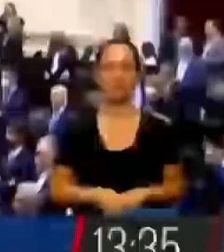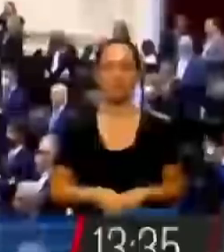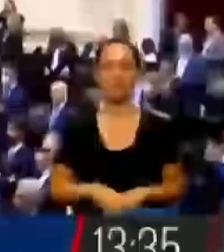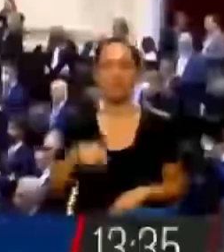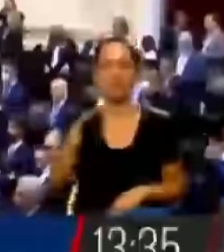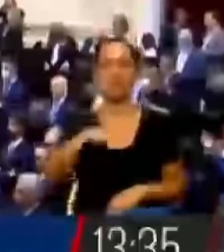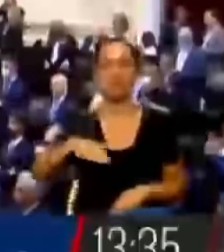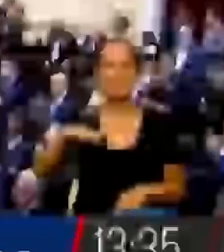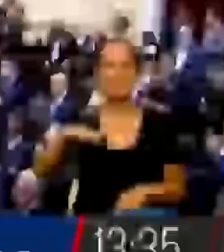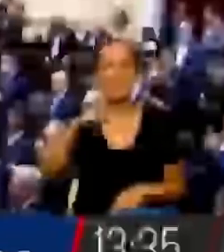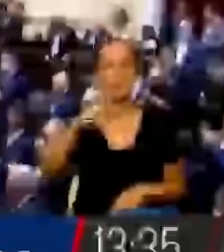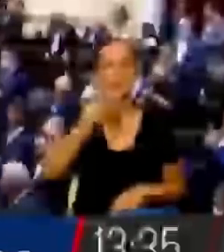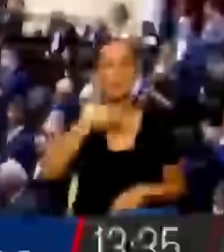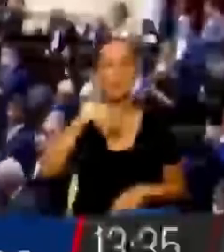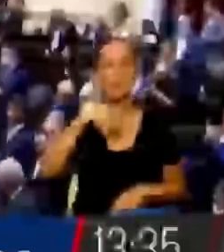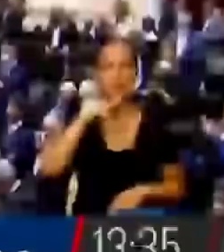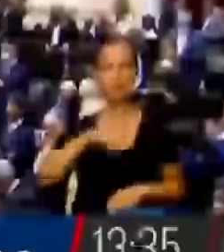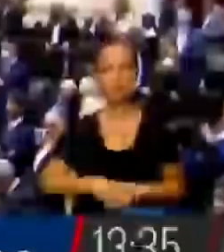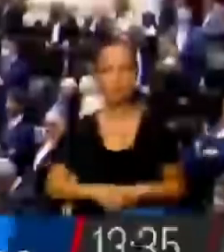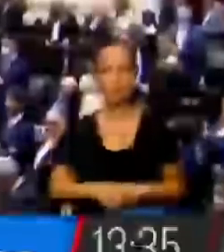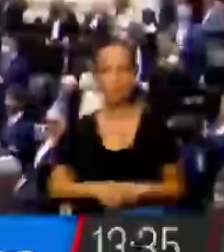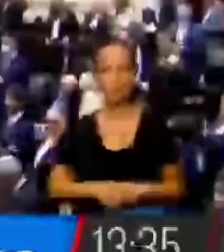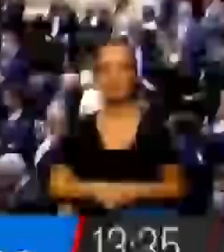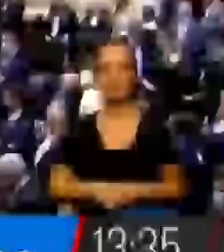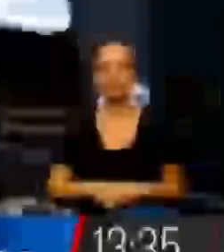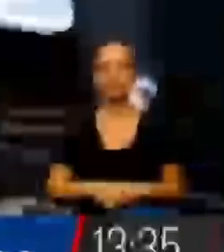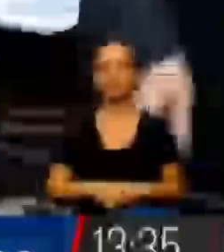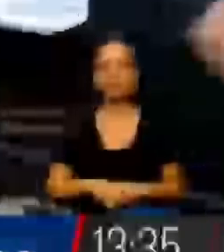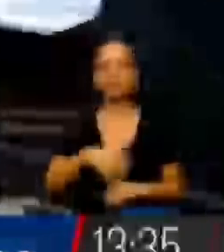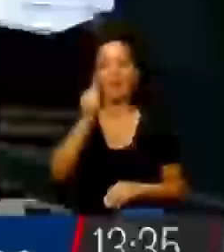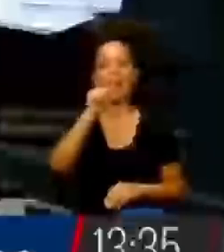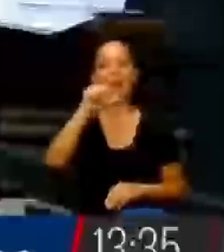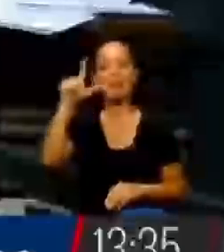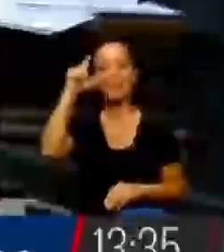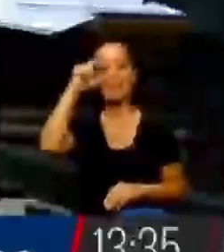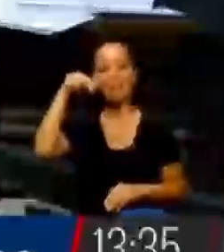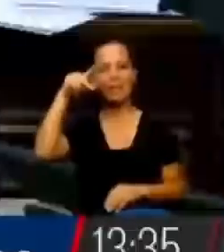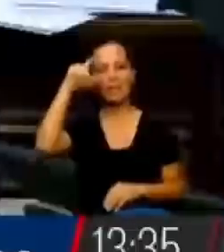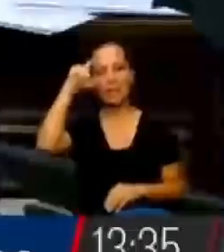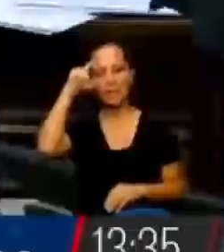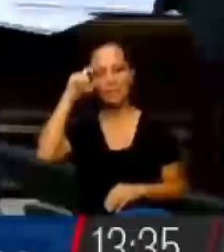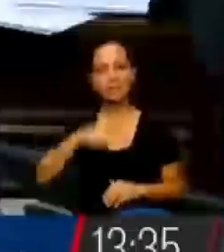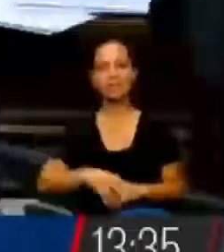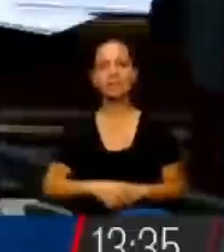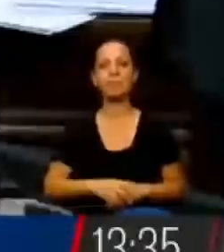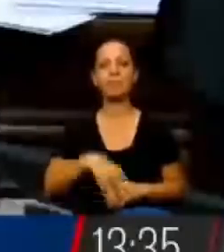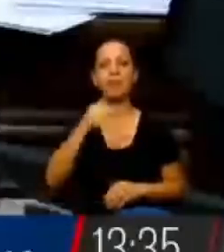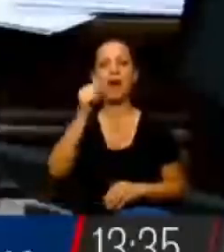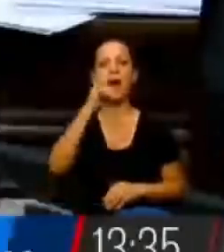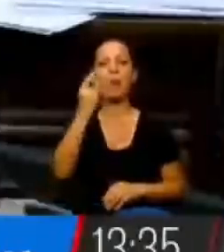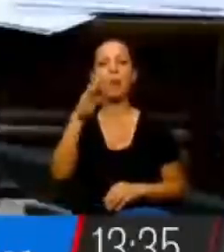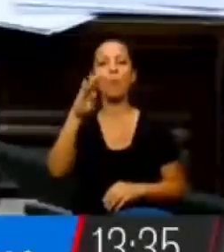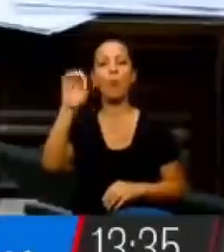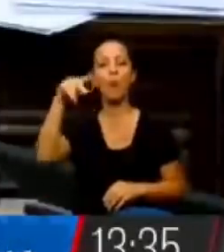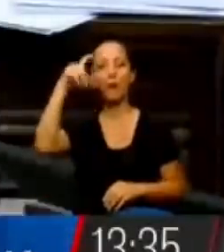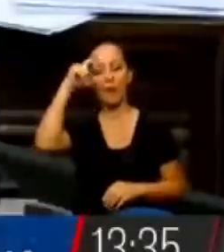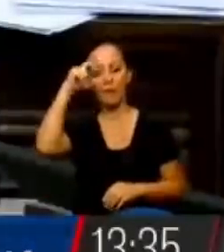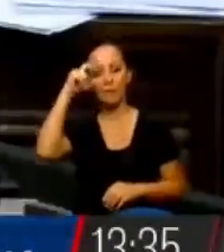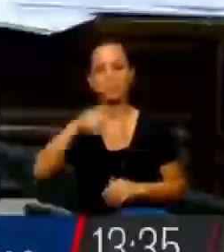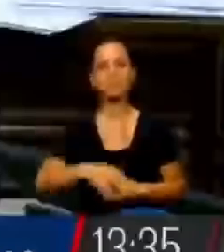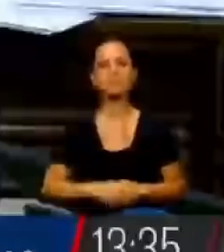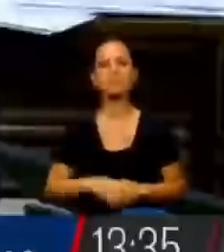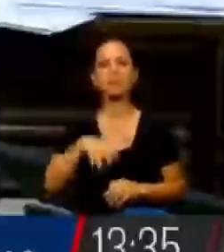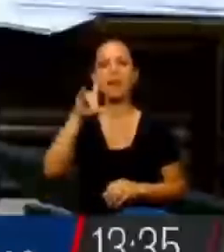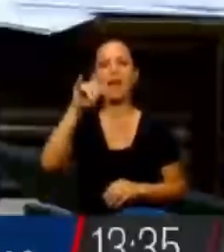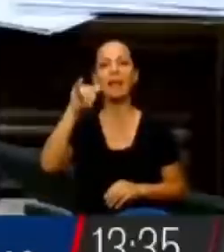última elección. Gustavo, bueno, ¿cómo estás viendo esto, no? La oposición va, de alguna manera, a